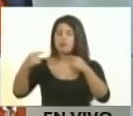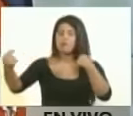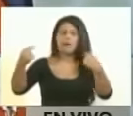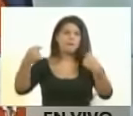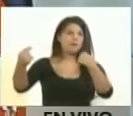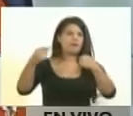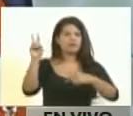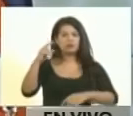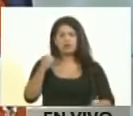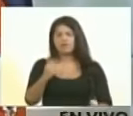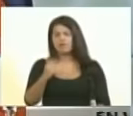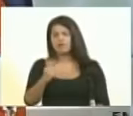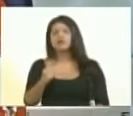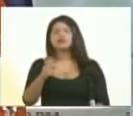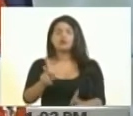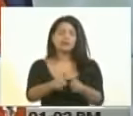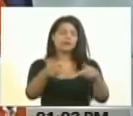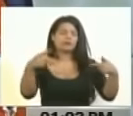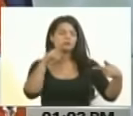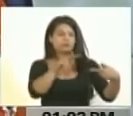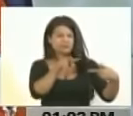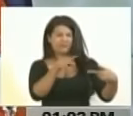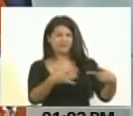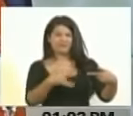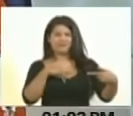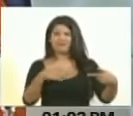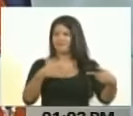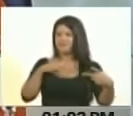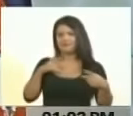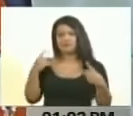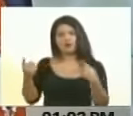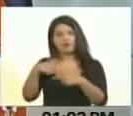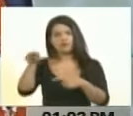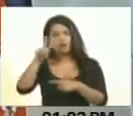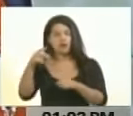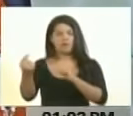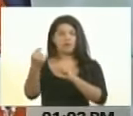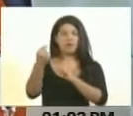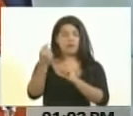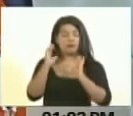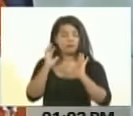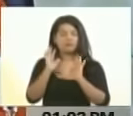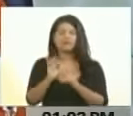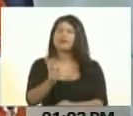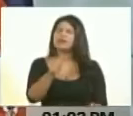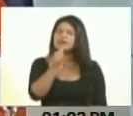y ver de lo que dicen de Venezuela. Pero ¿quiénes son sus principales promotores?